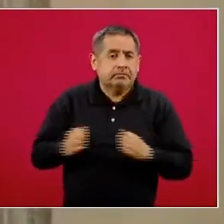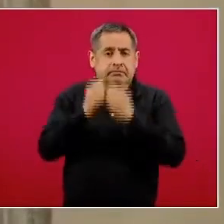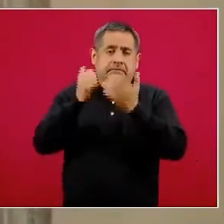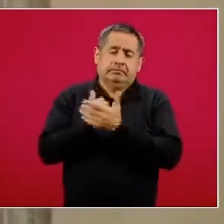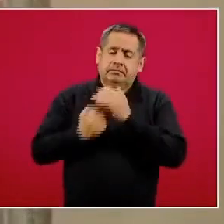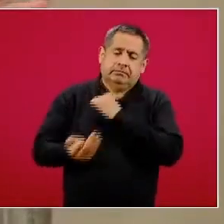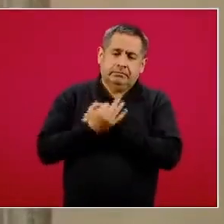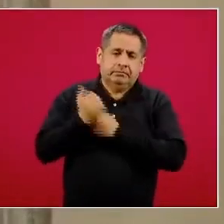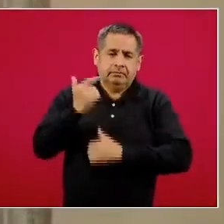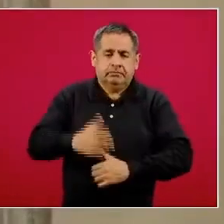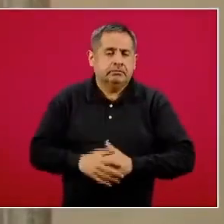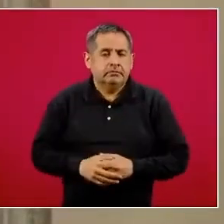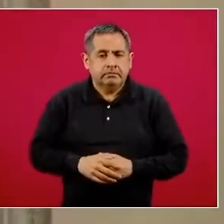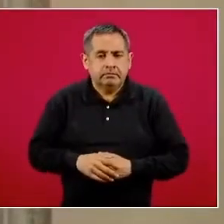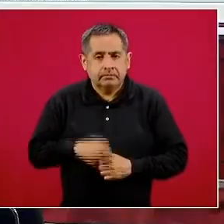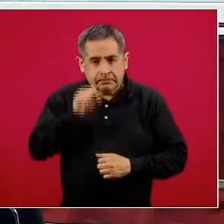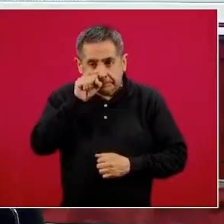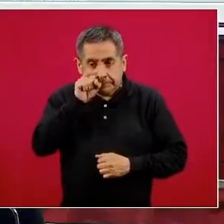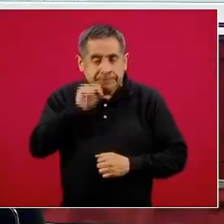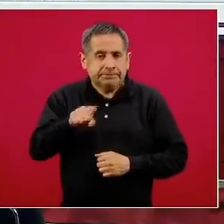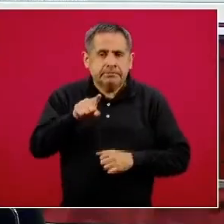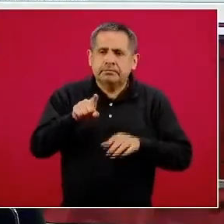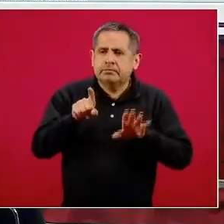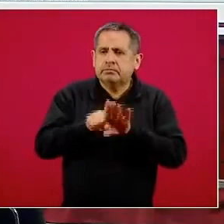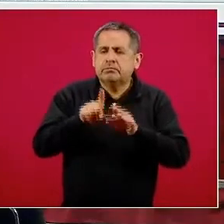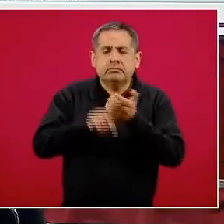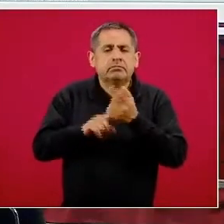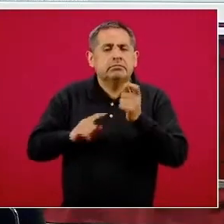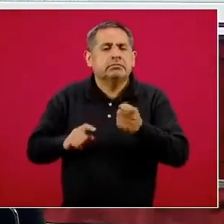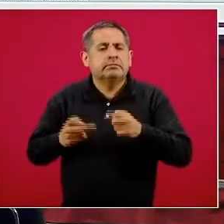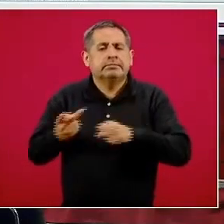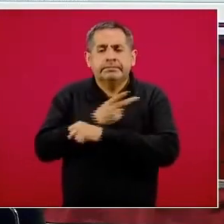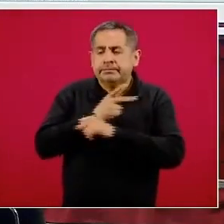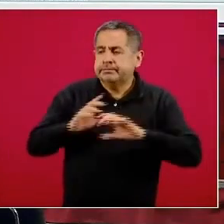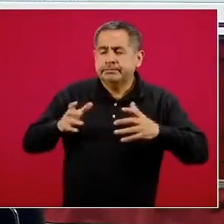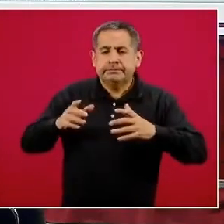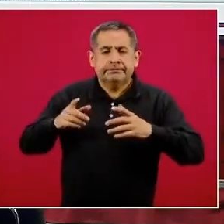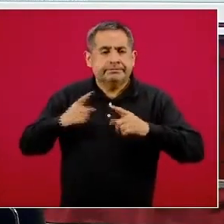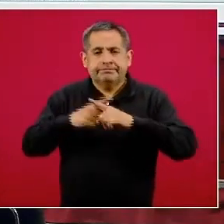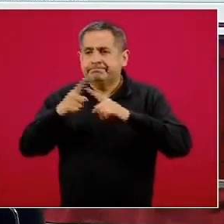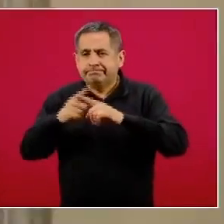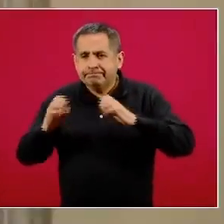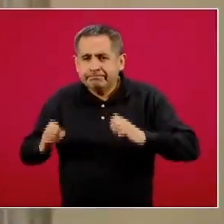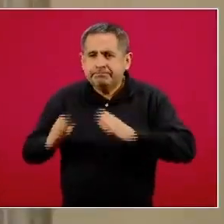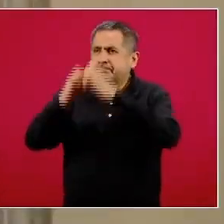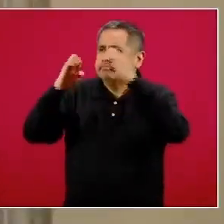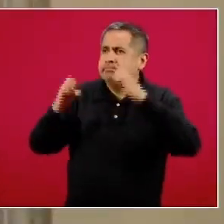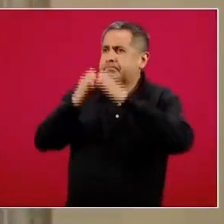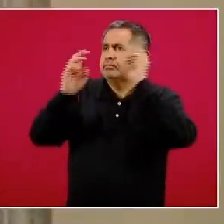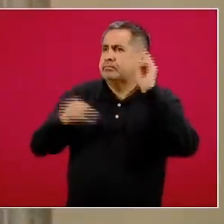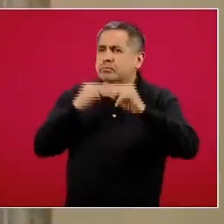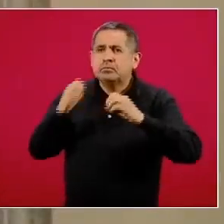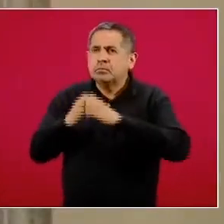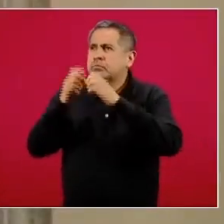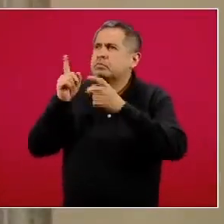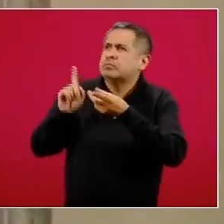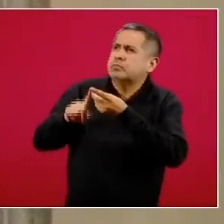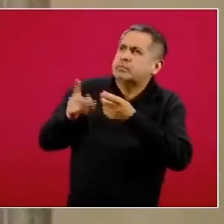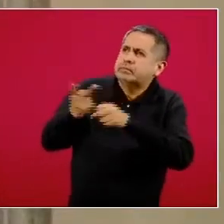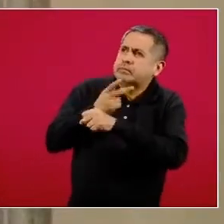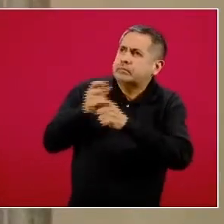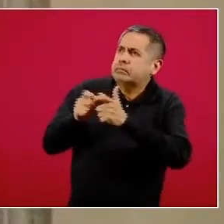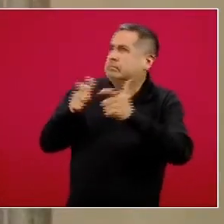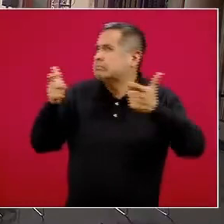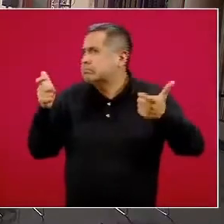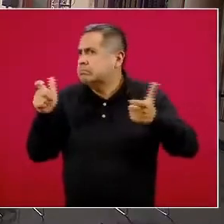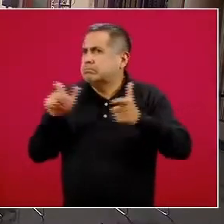oportunas. También vigilamos precisamente pues cómo se comportan todas las emergencias sanitarias, el curso de estas